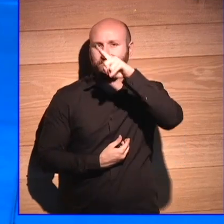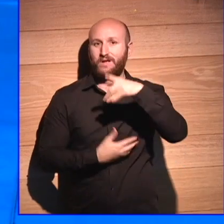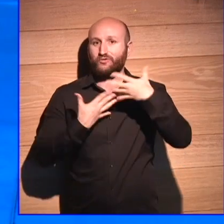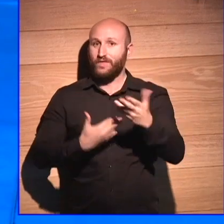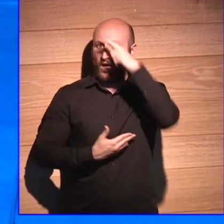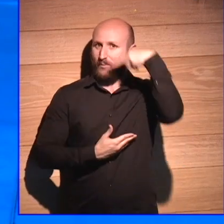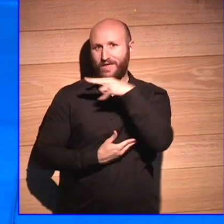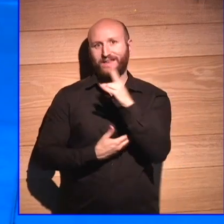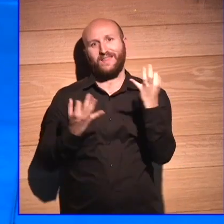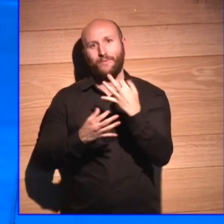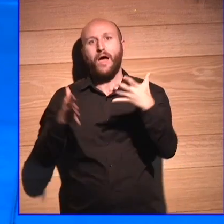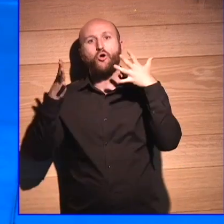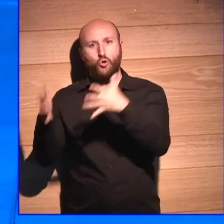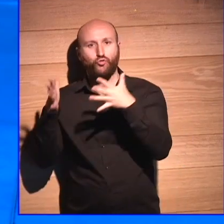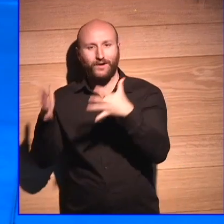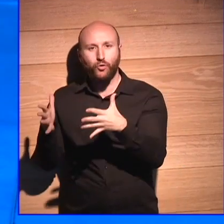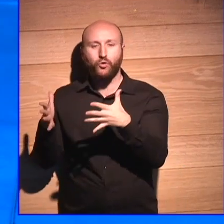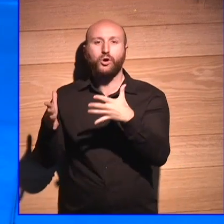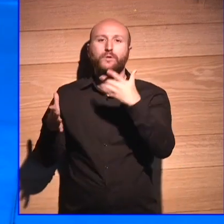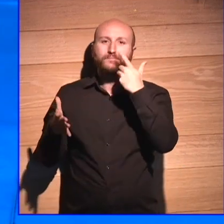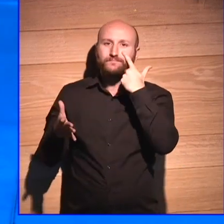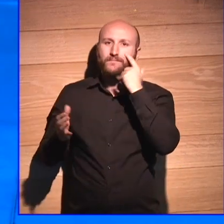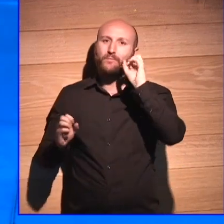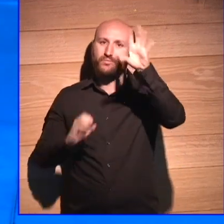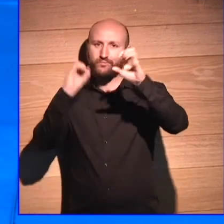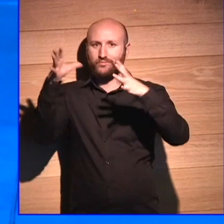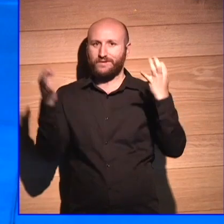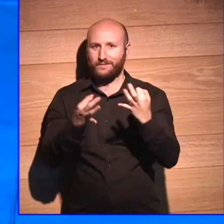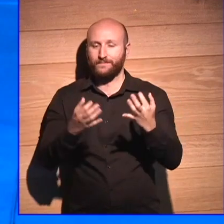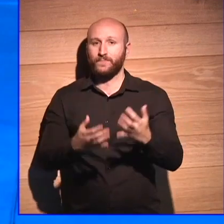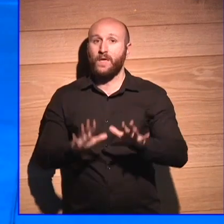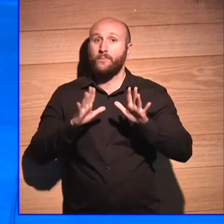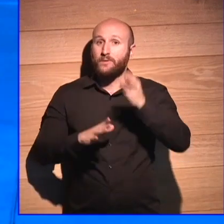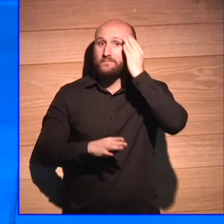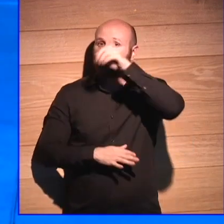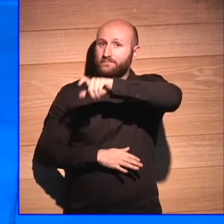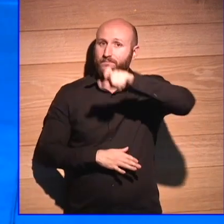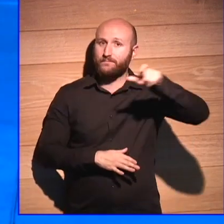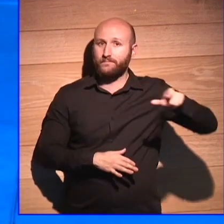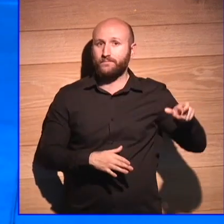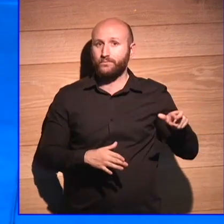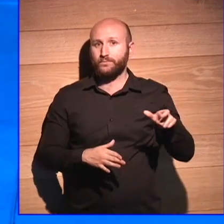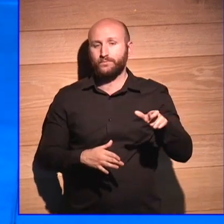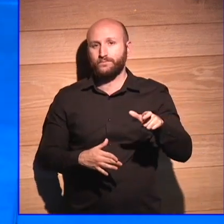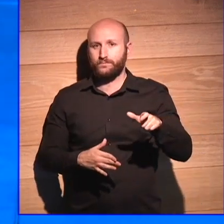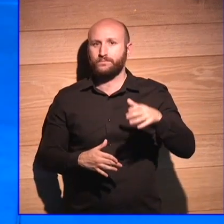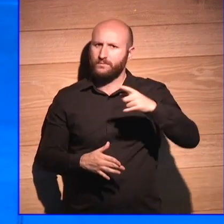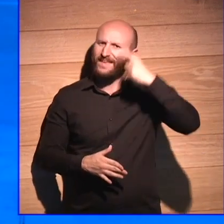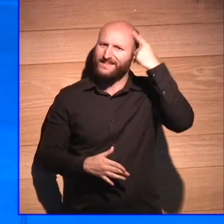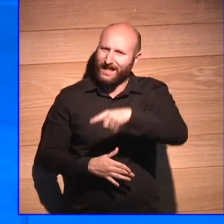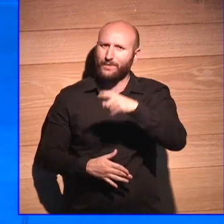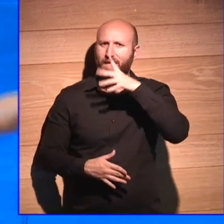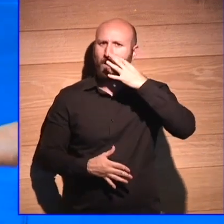tienen que aconsejar. Pero yo creo que las personas que son conscientes de